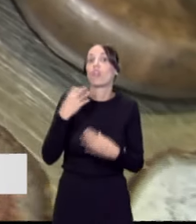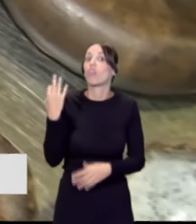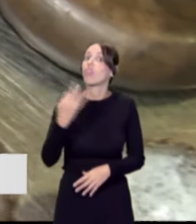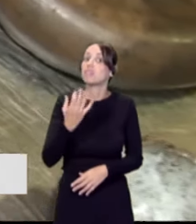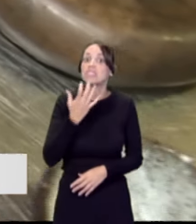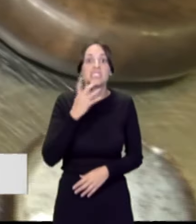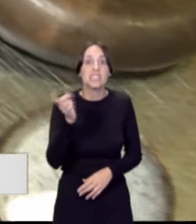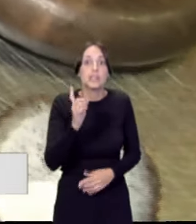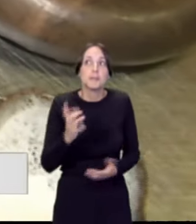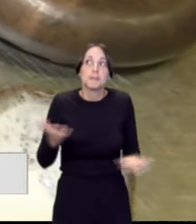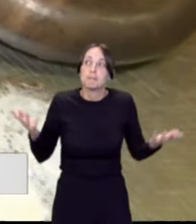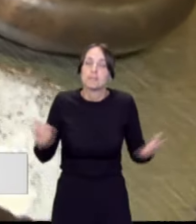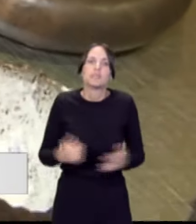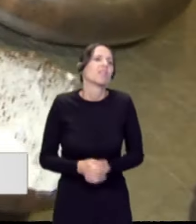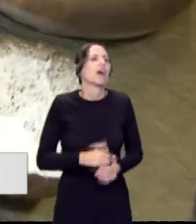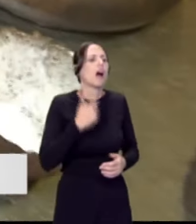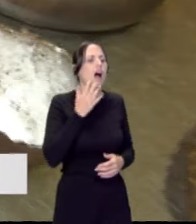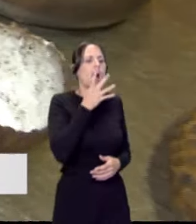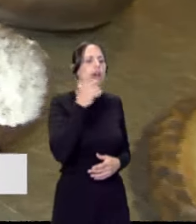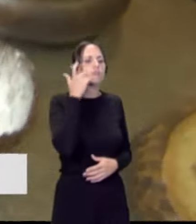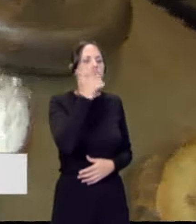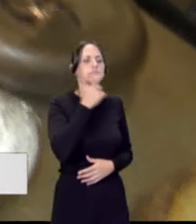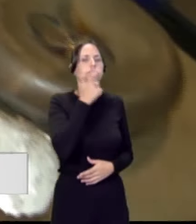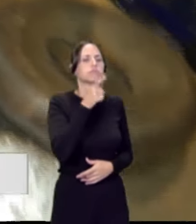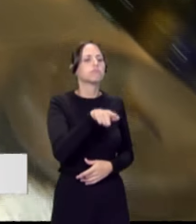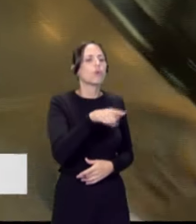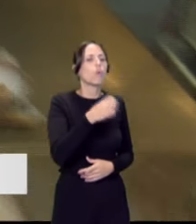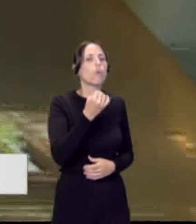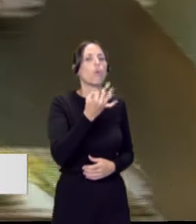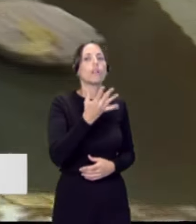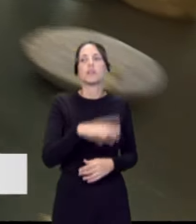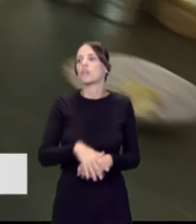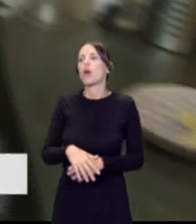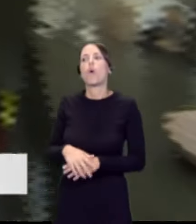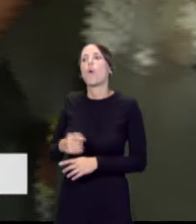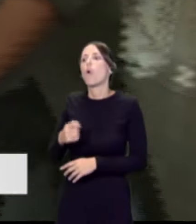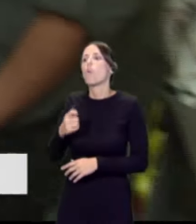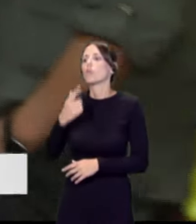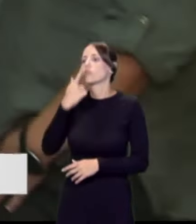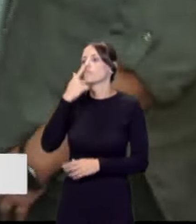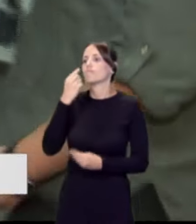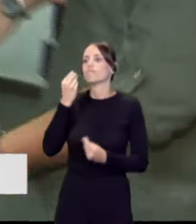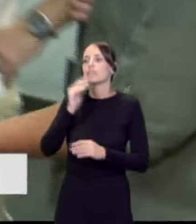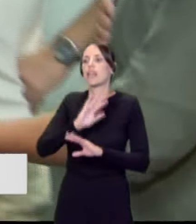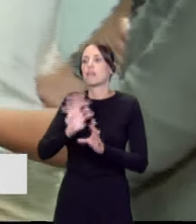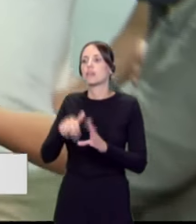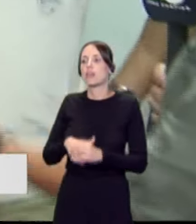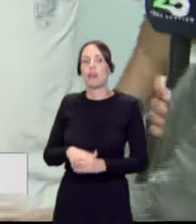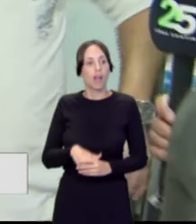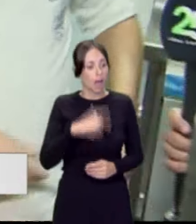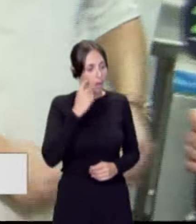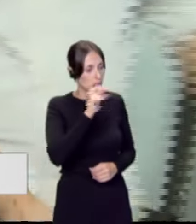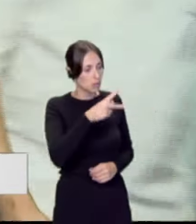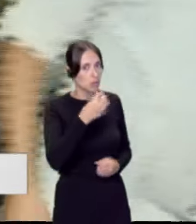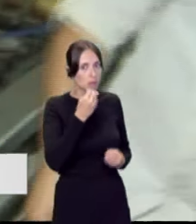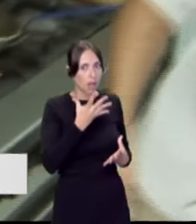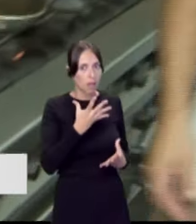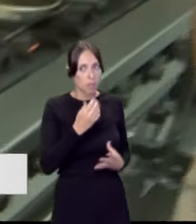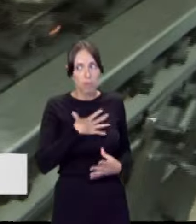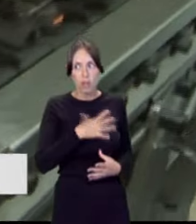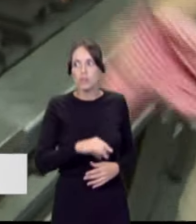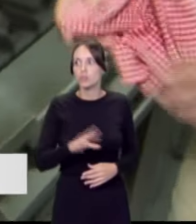no hacemos nada. ¿Cuánto tiempo tiene que estar...? Nada, poquito, que cojan sí, un friquito del aroma nada más. ¿Podemos ver ya el resultado sí, claro sí. final